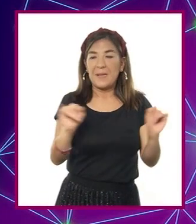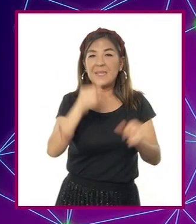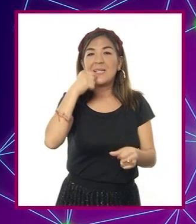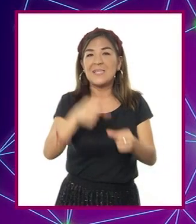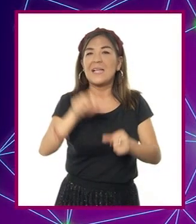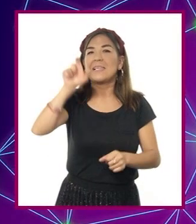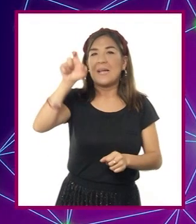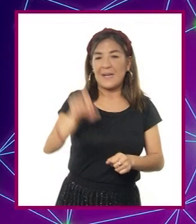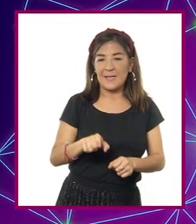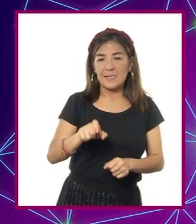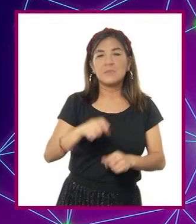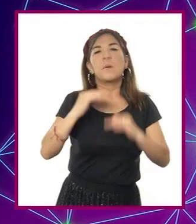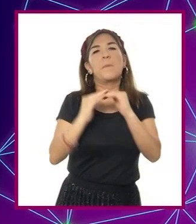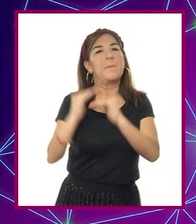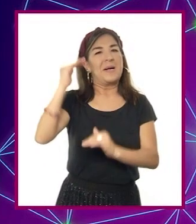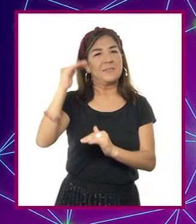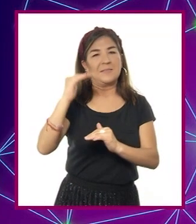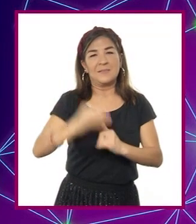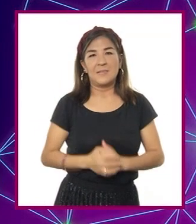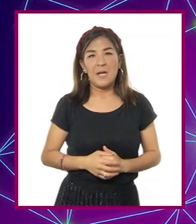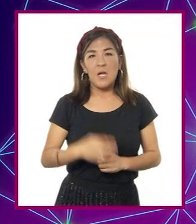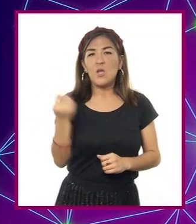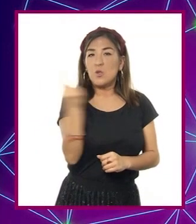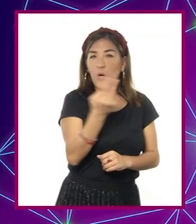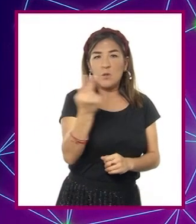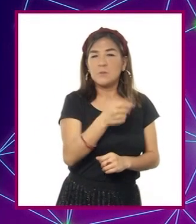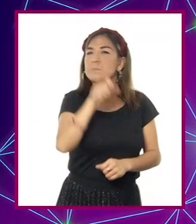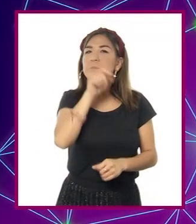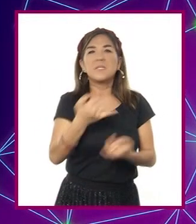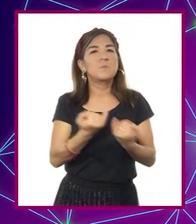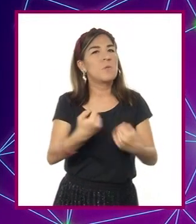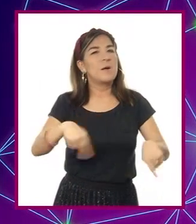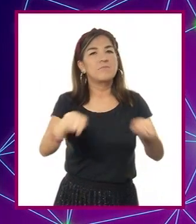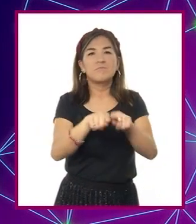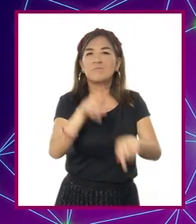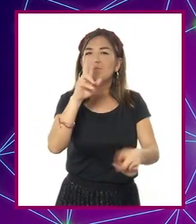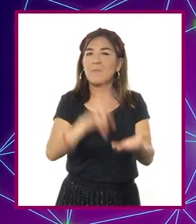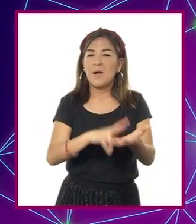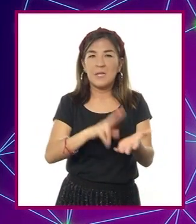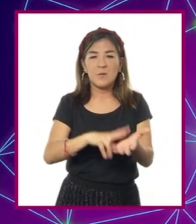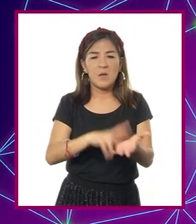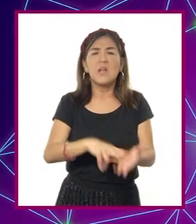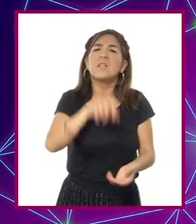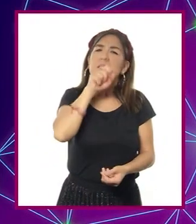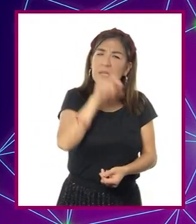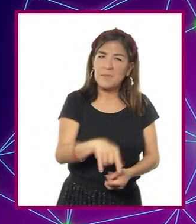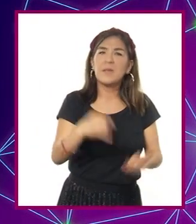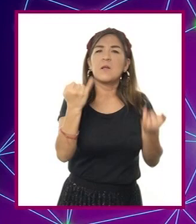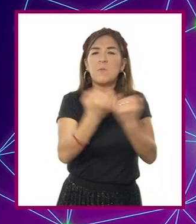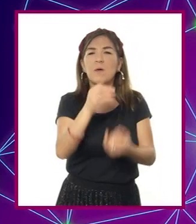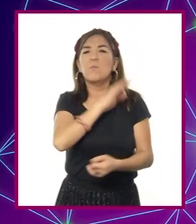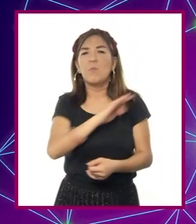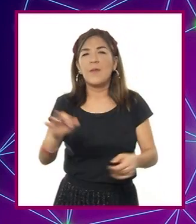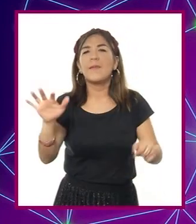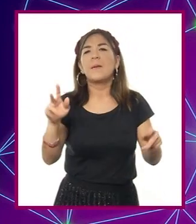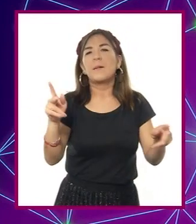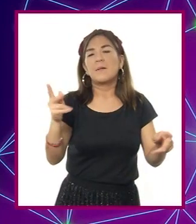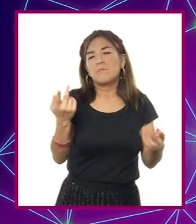o x aumentan, ambas en la misma proporción. Y también puede suceder lo